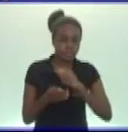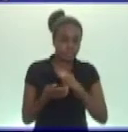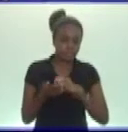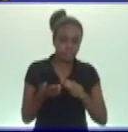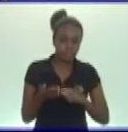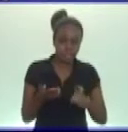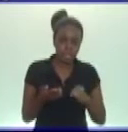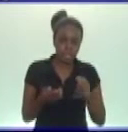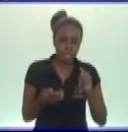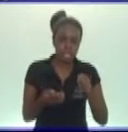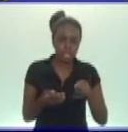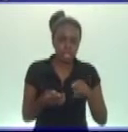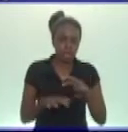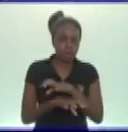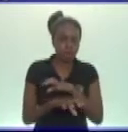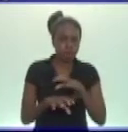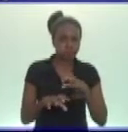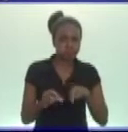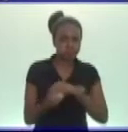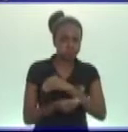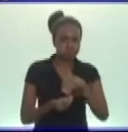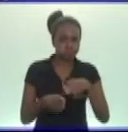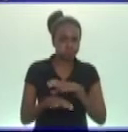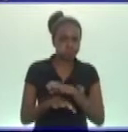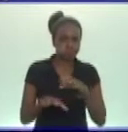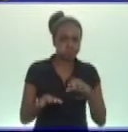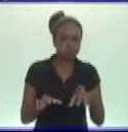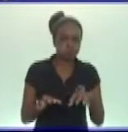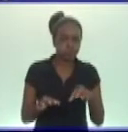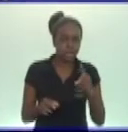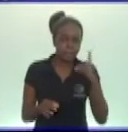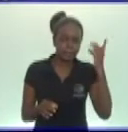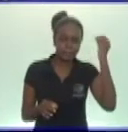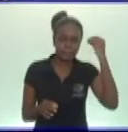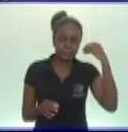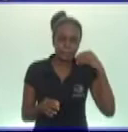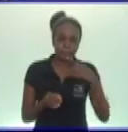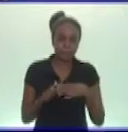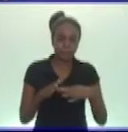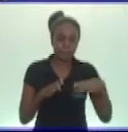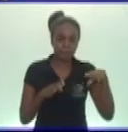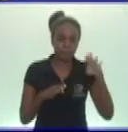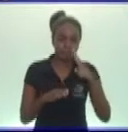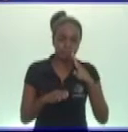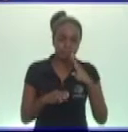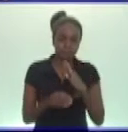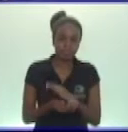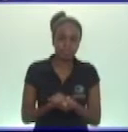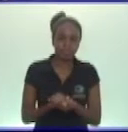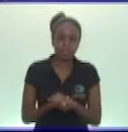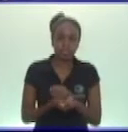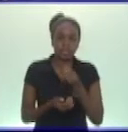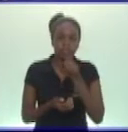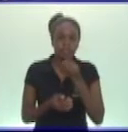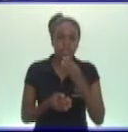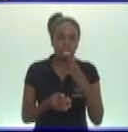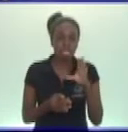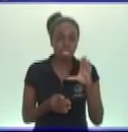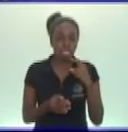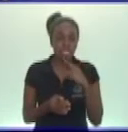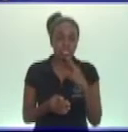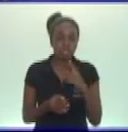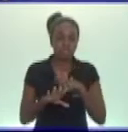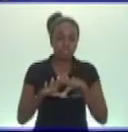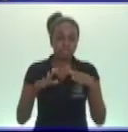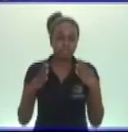insecto, pudiéramos ver ese proceso de deshumanización a un nivel mayor. Pero podemos decir que todos los personajes que transitan en